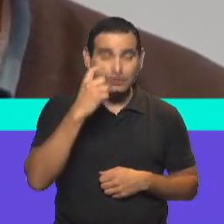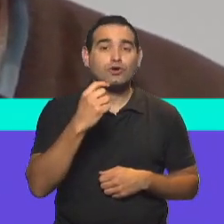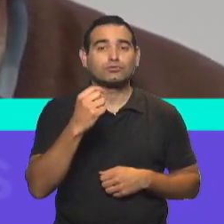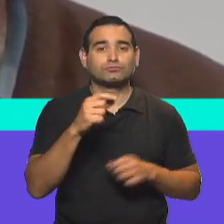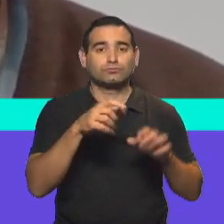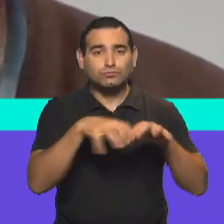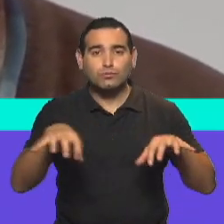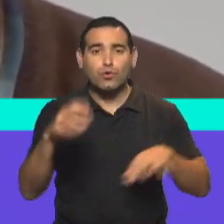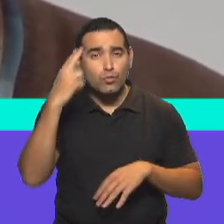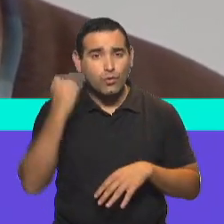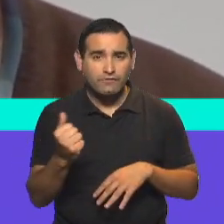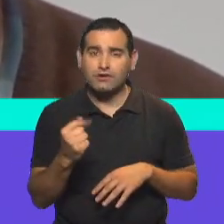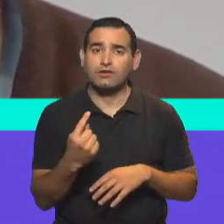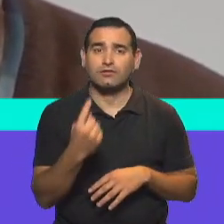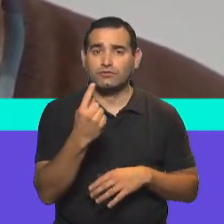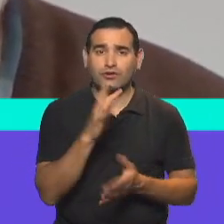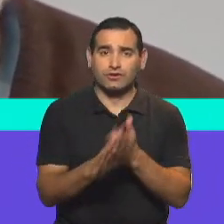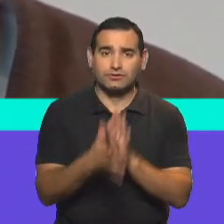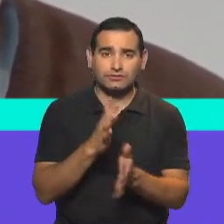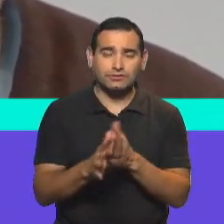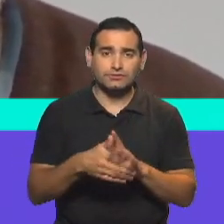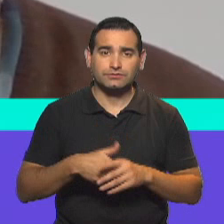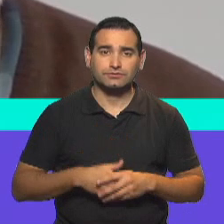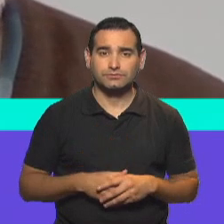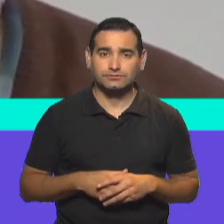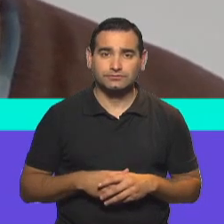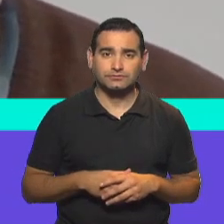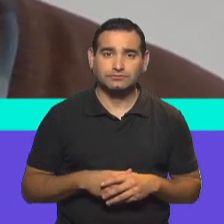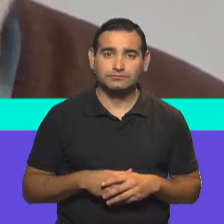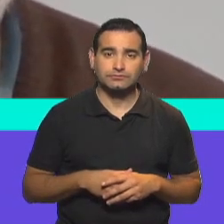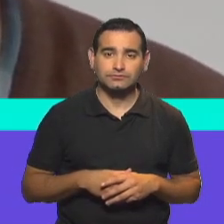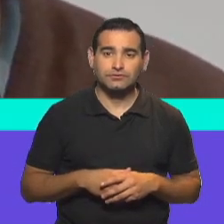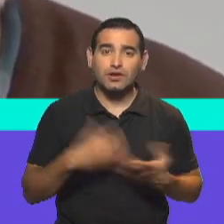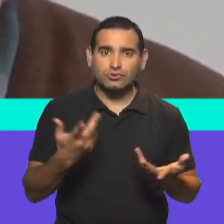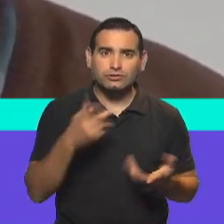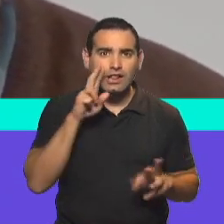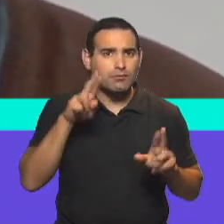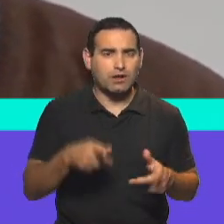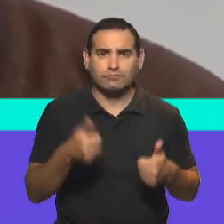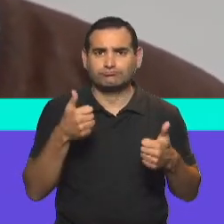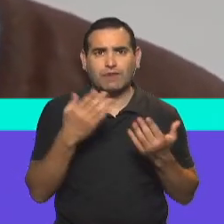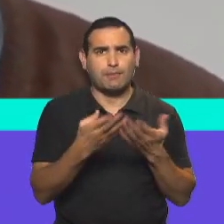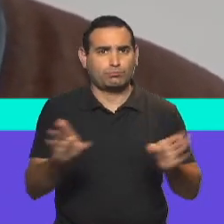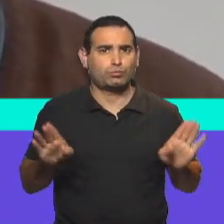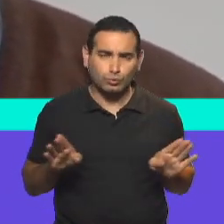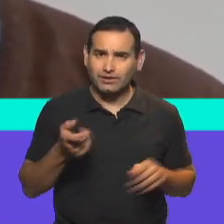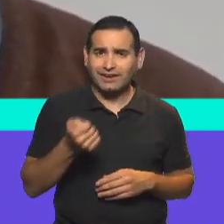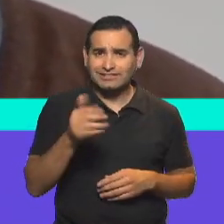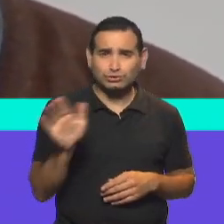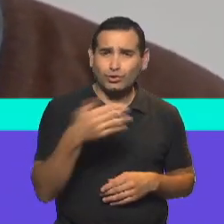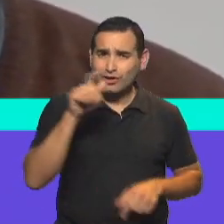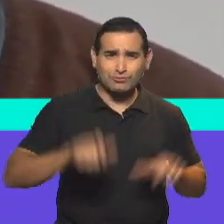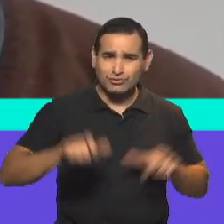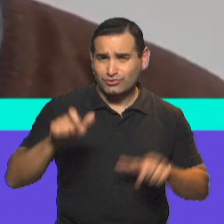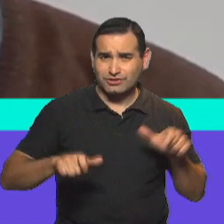al menos uno en gratuidad. Es decir, que la política alcanza a casi todas las